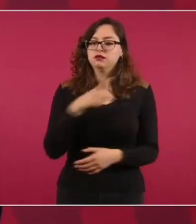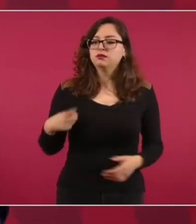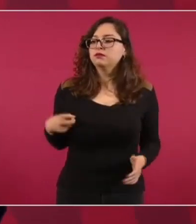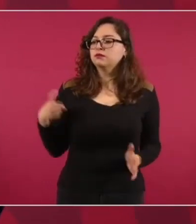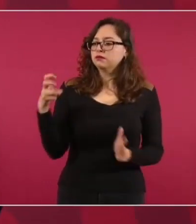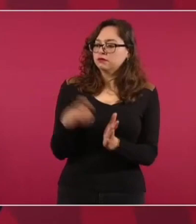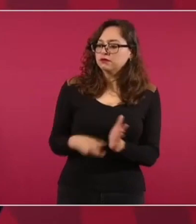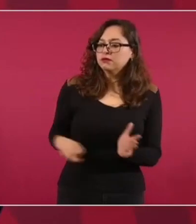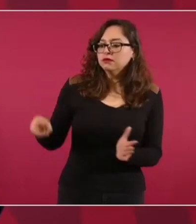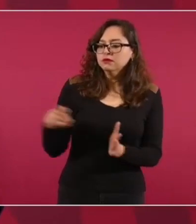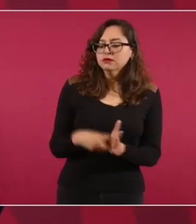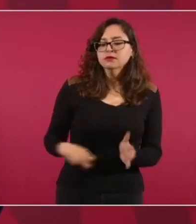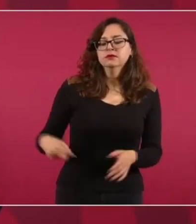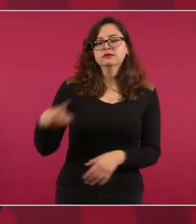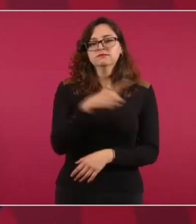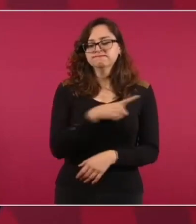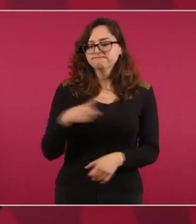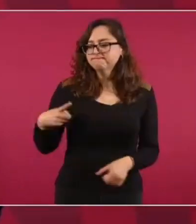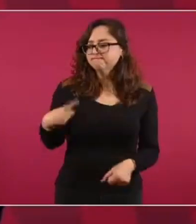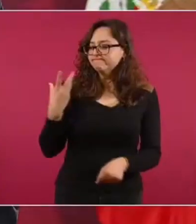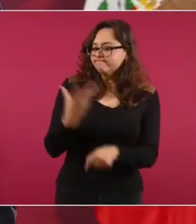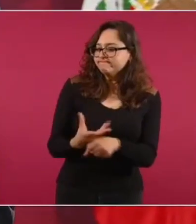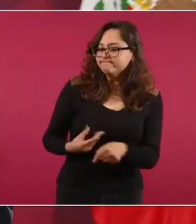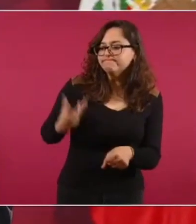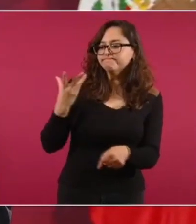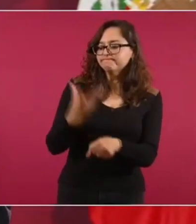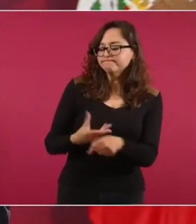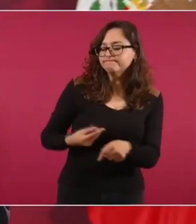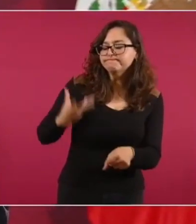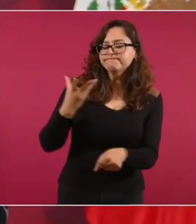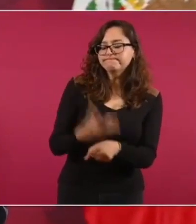en que las cosas